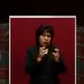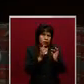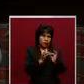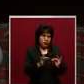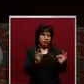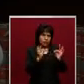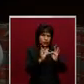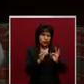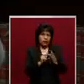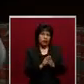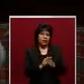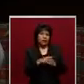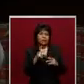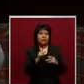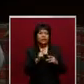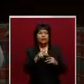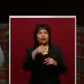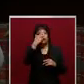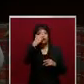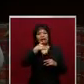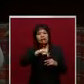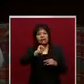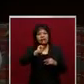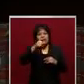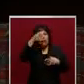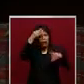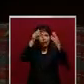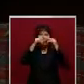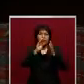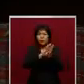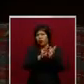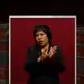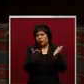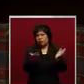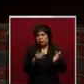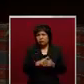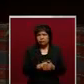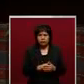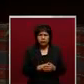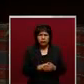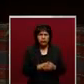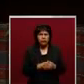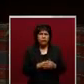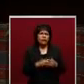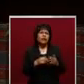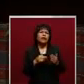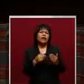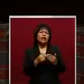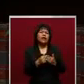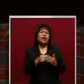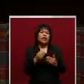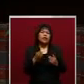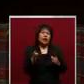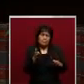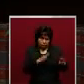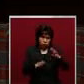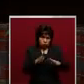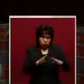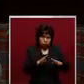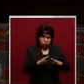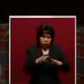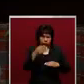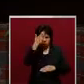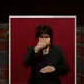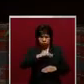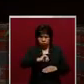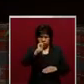contenido, sino también de habilidades para el aprendizaje. Un ejemplo, en biología, la